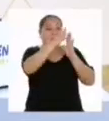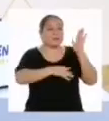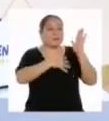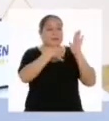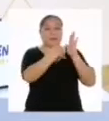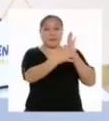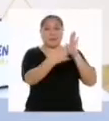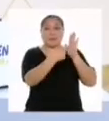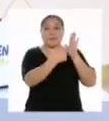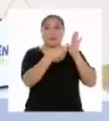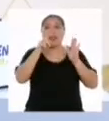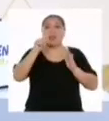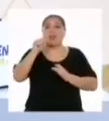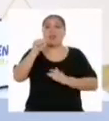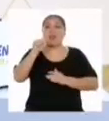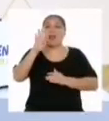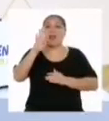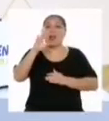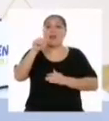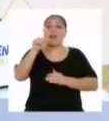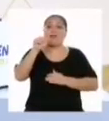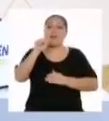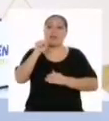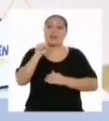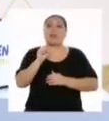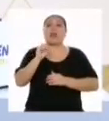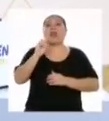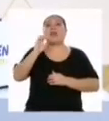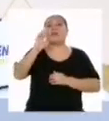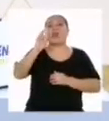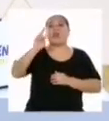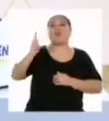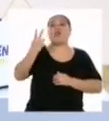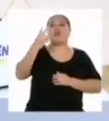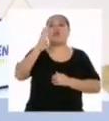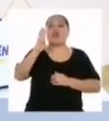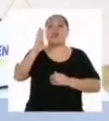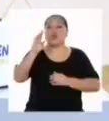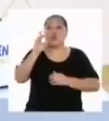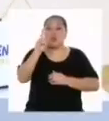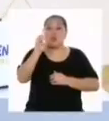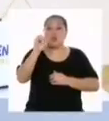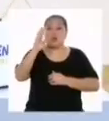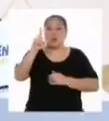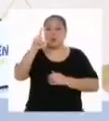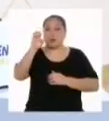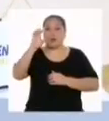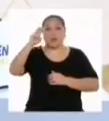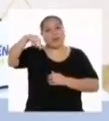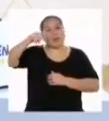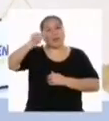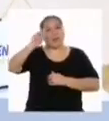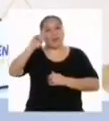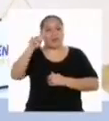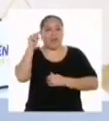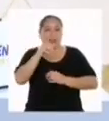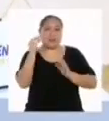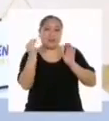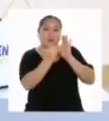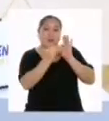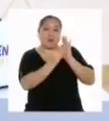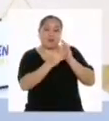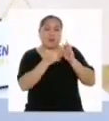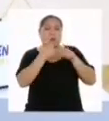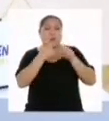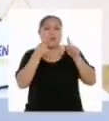entrada, donde consideramos la frecuencia absoluta, y en base a estas tablas se han generado varios gráficos que se